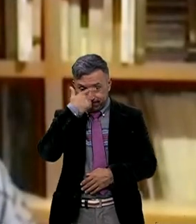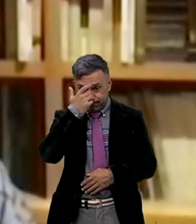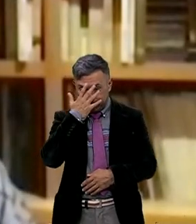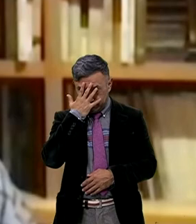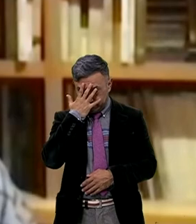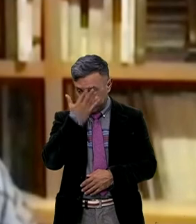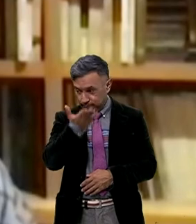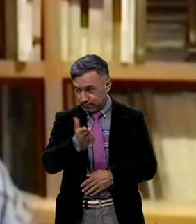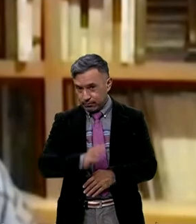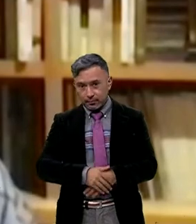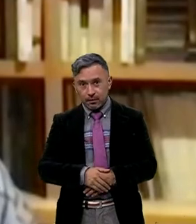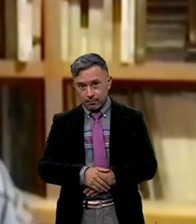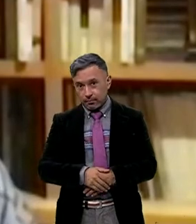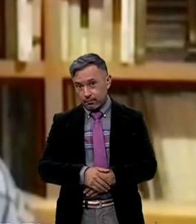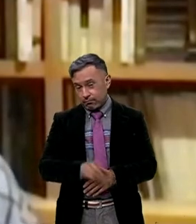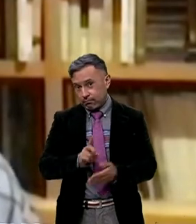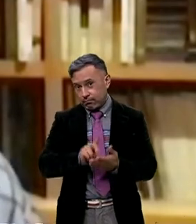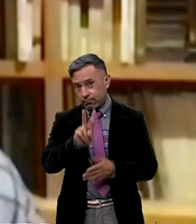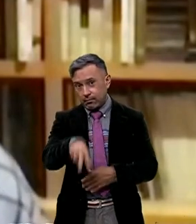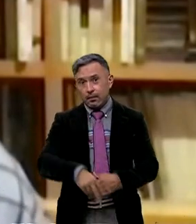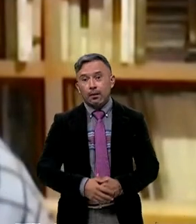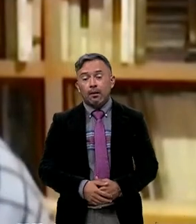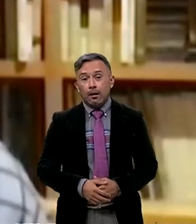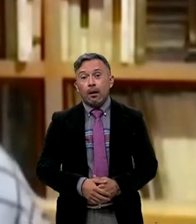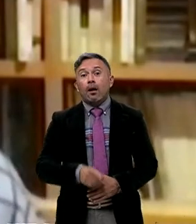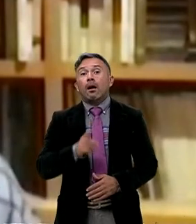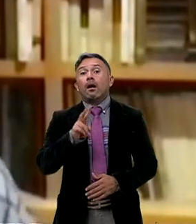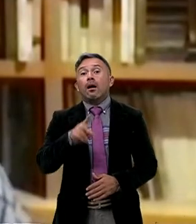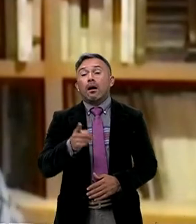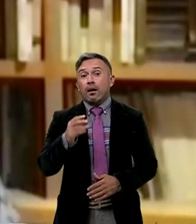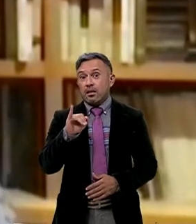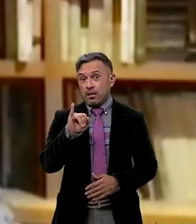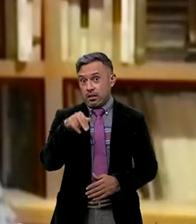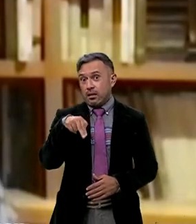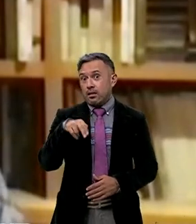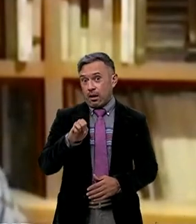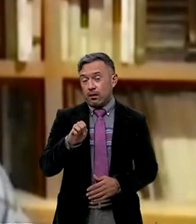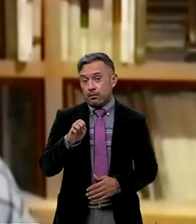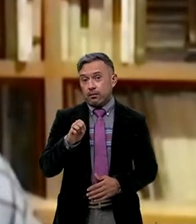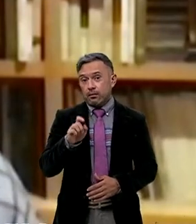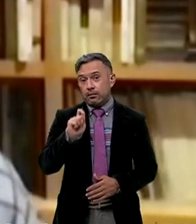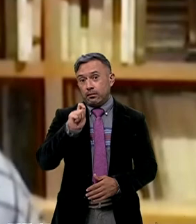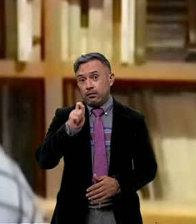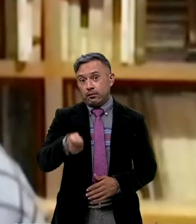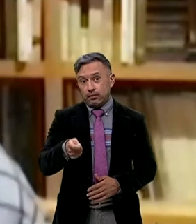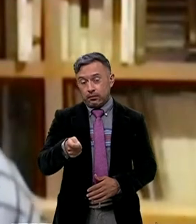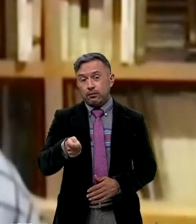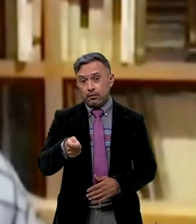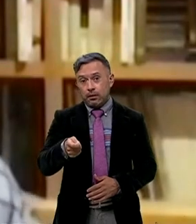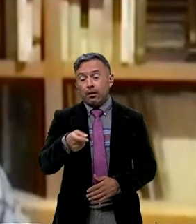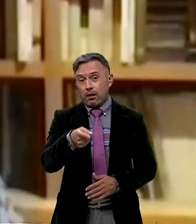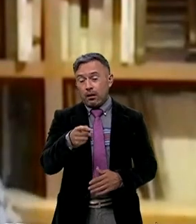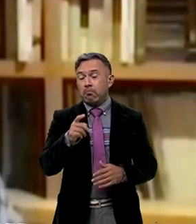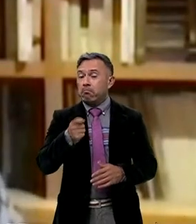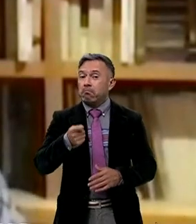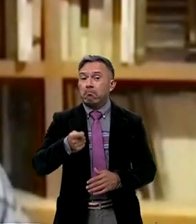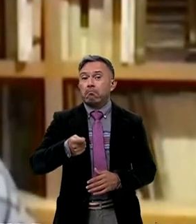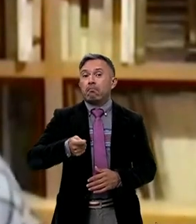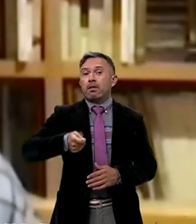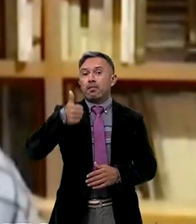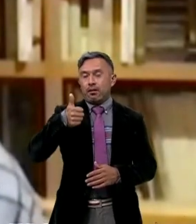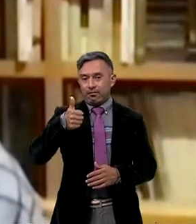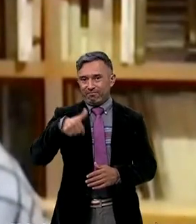quiero decir que para el line dado que esto es un ejercicio tan inédito como